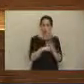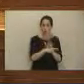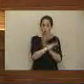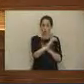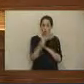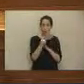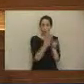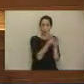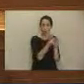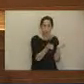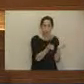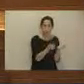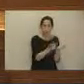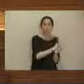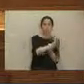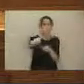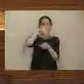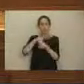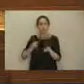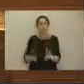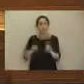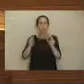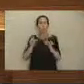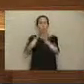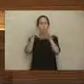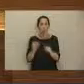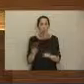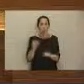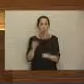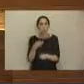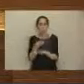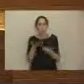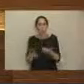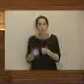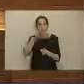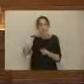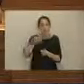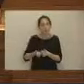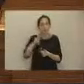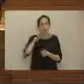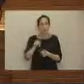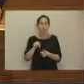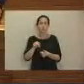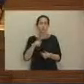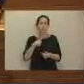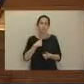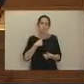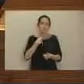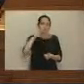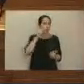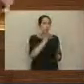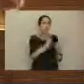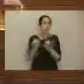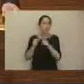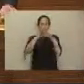ya existen para trasladarlos a ese otro modelo, que puede ser que usted crean más en él. Yo, desde luego, no soy experto en la materia,